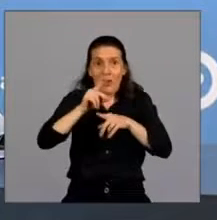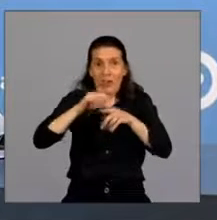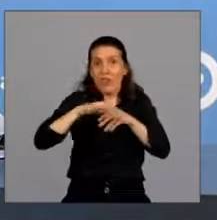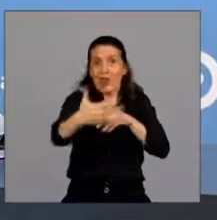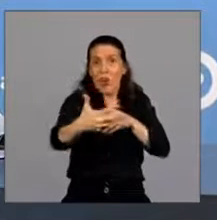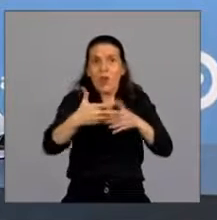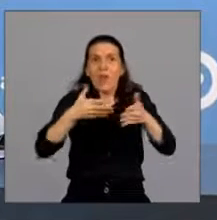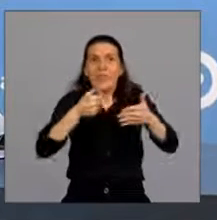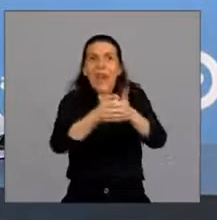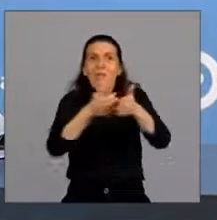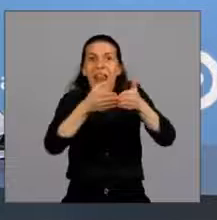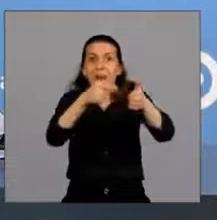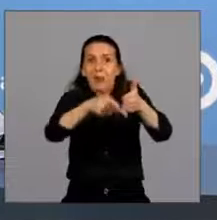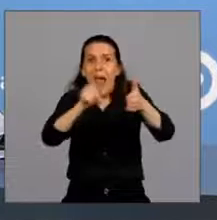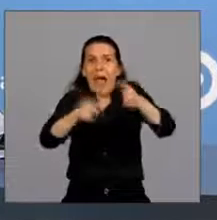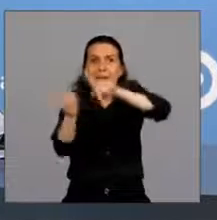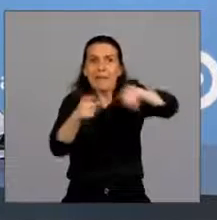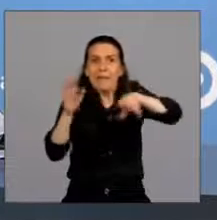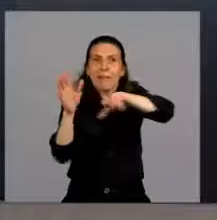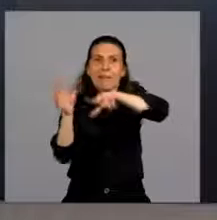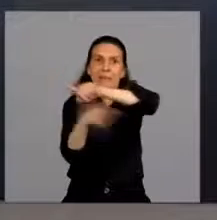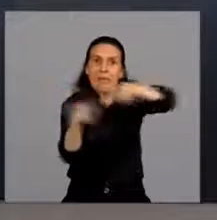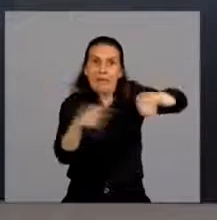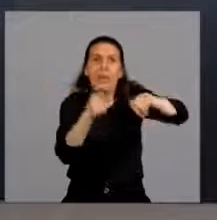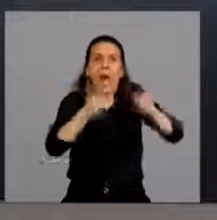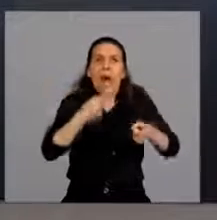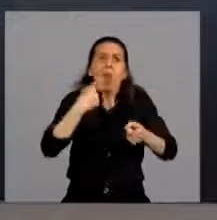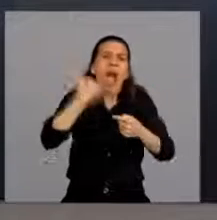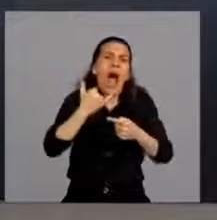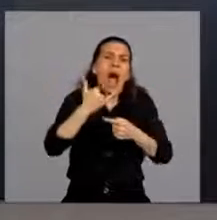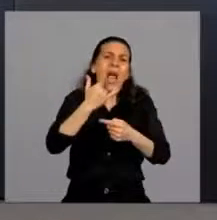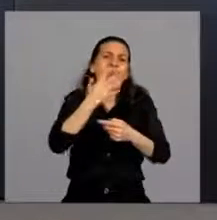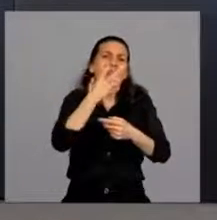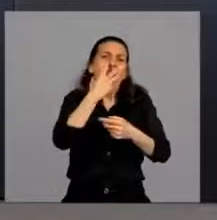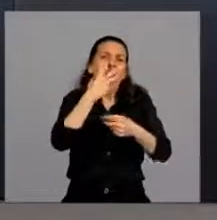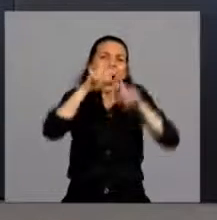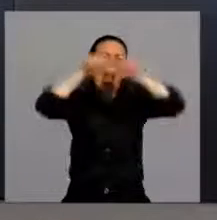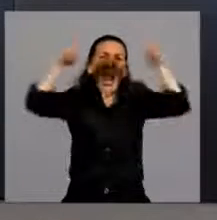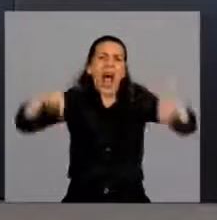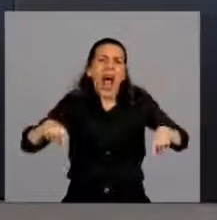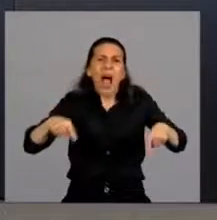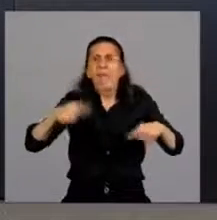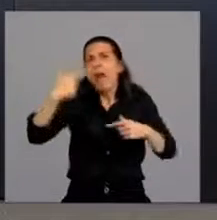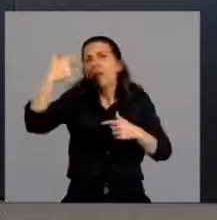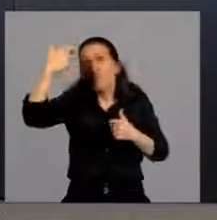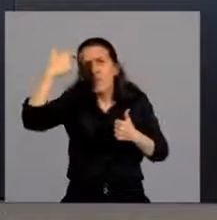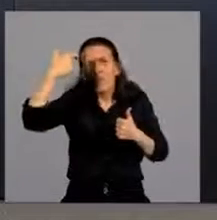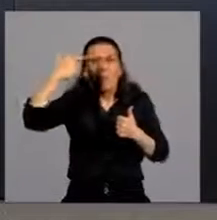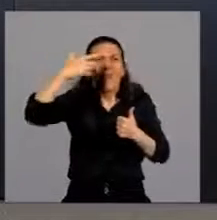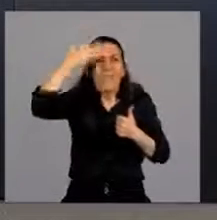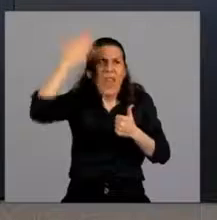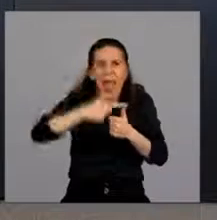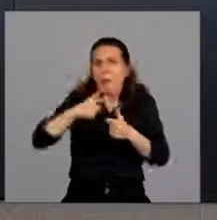50 postas de prevención comunitaria, tenemos las cámaras térmicas que toman la temperatura a toda la gente que pasa.